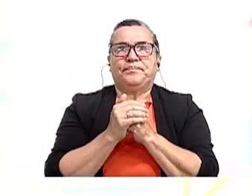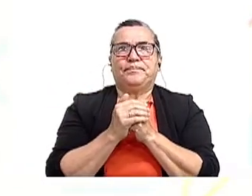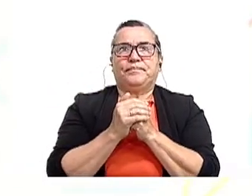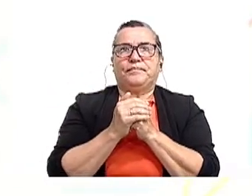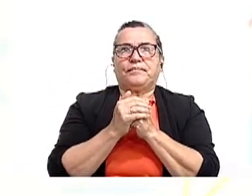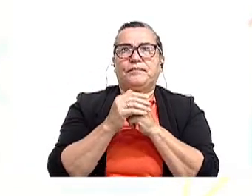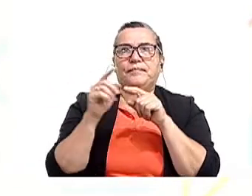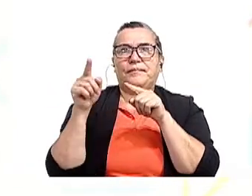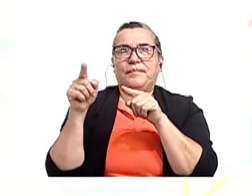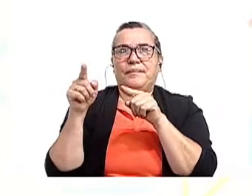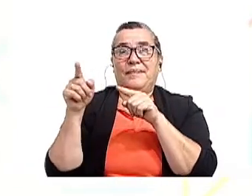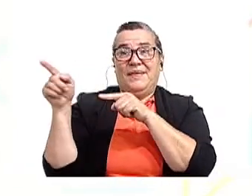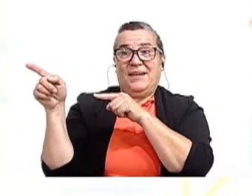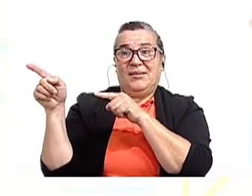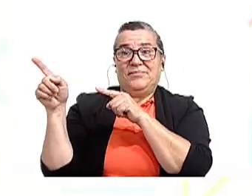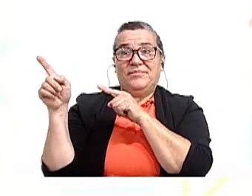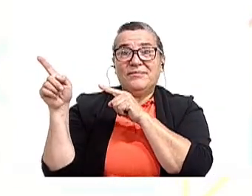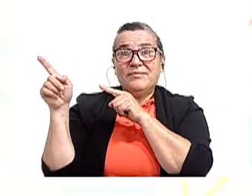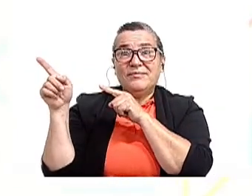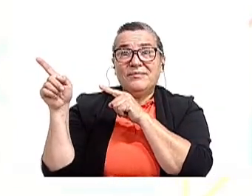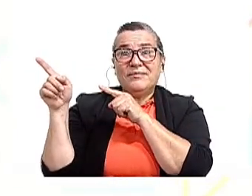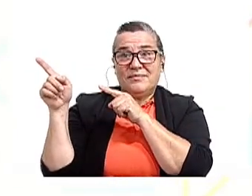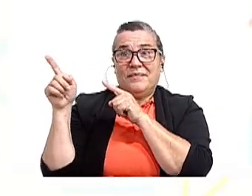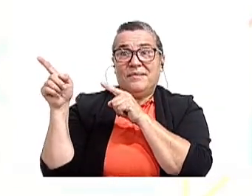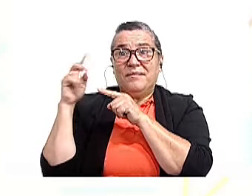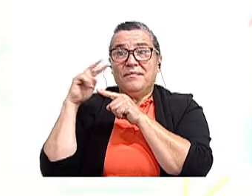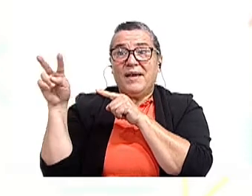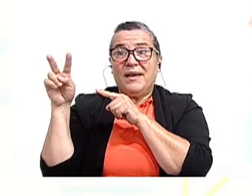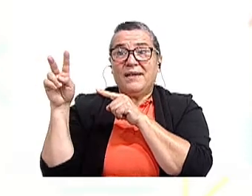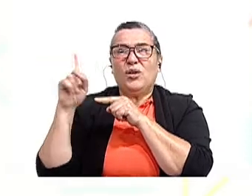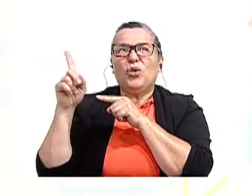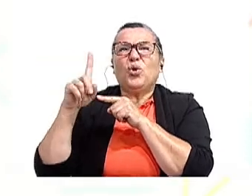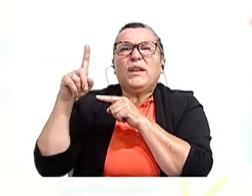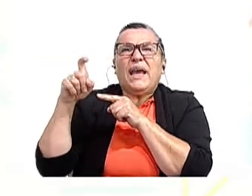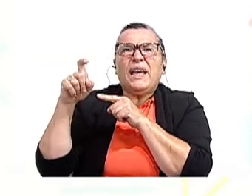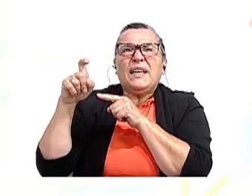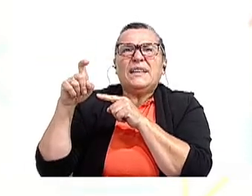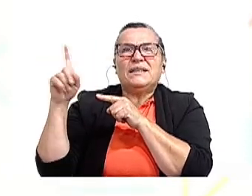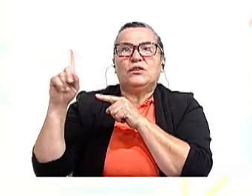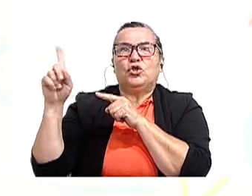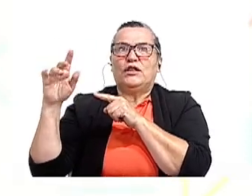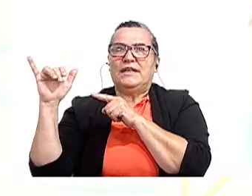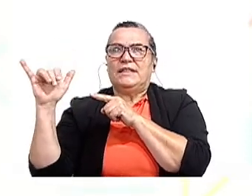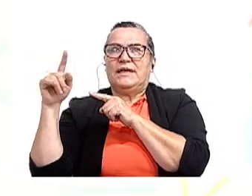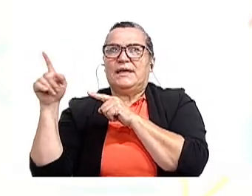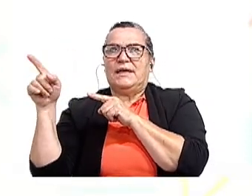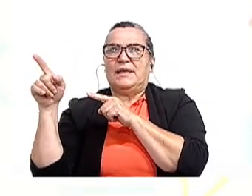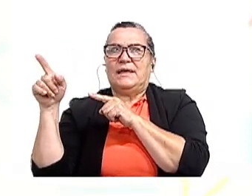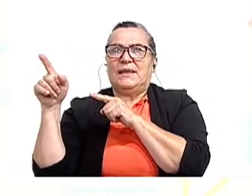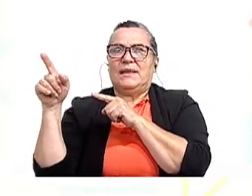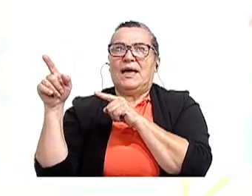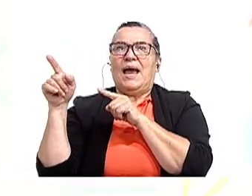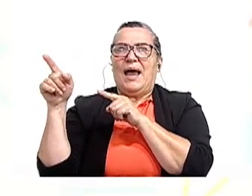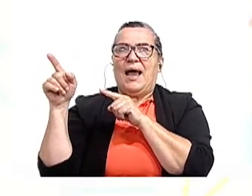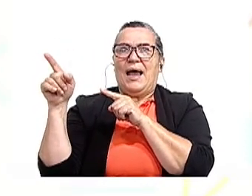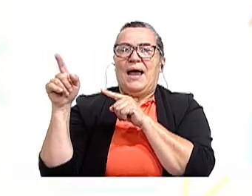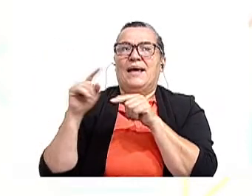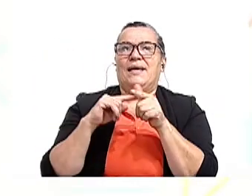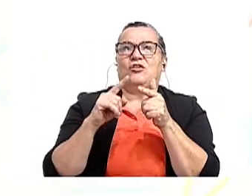Entonces, 6 equivale a x sub 2 y 41,400 a y sub 2.